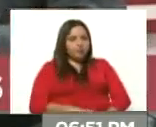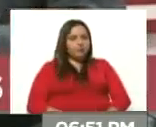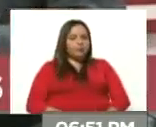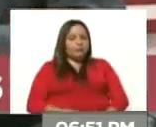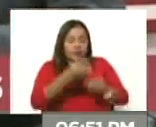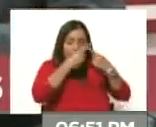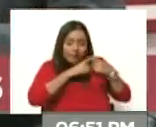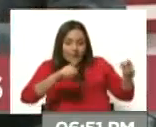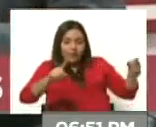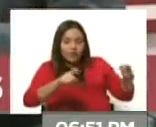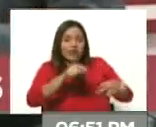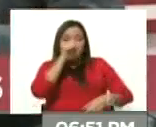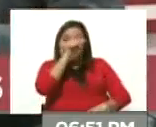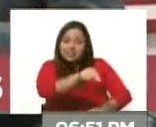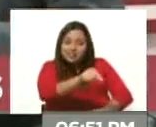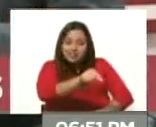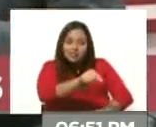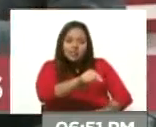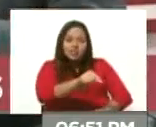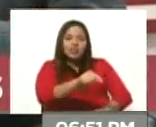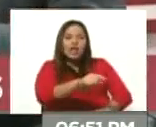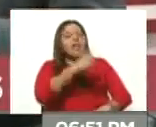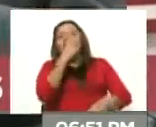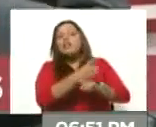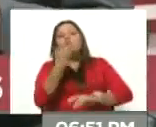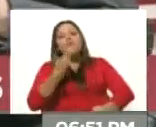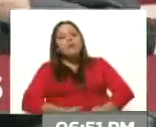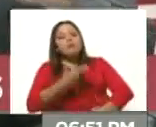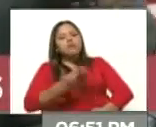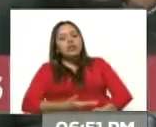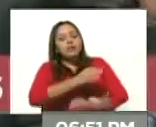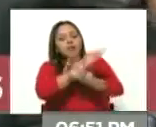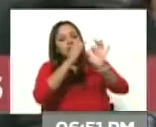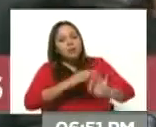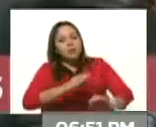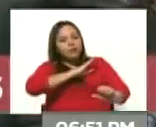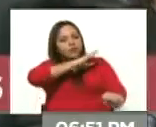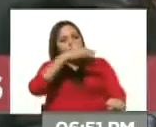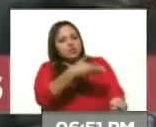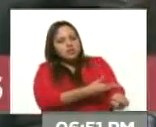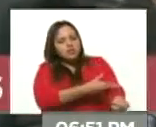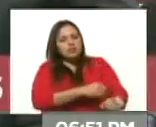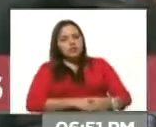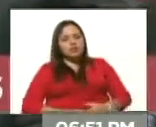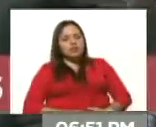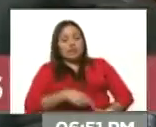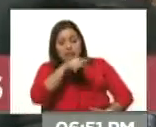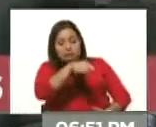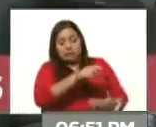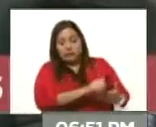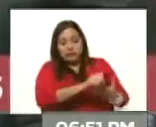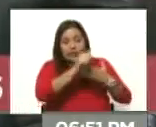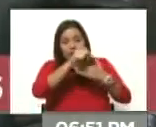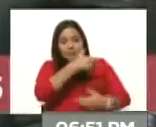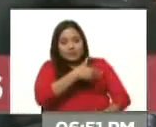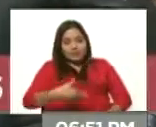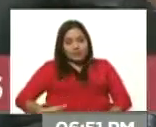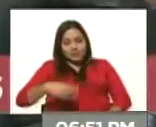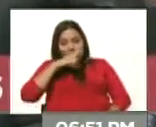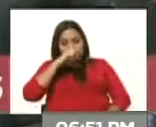ese va a ser una cualidad fundamental para el fortalecimiento de su liderazgo y